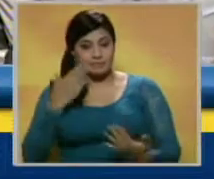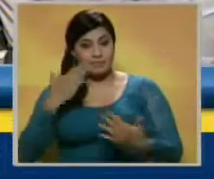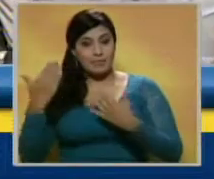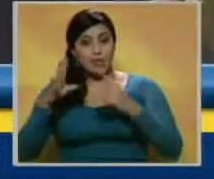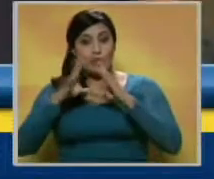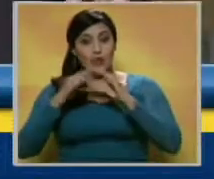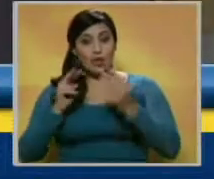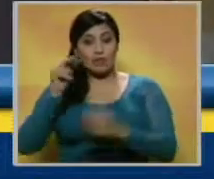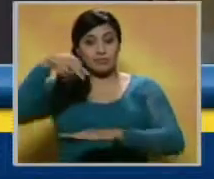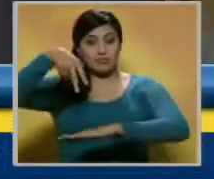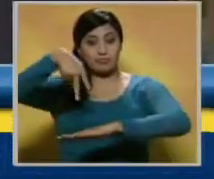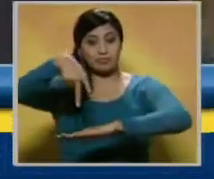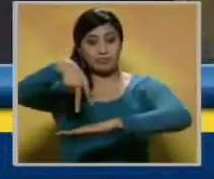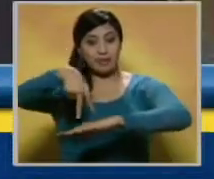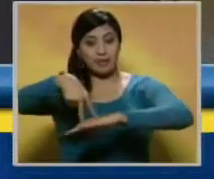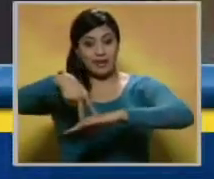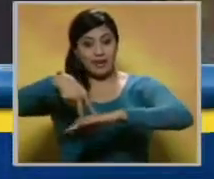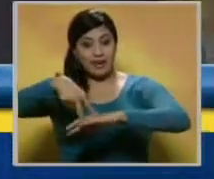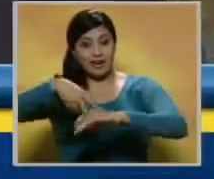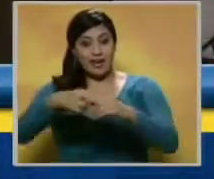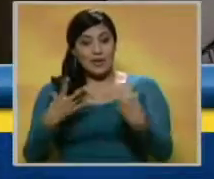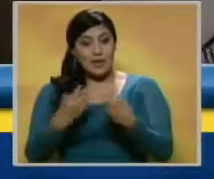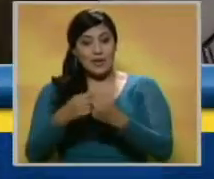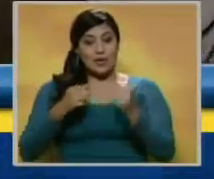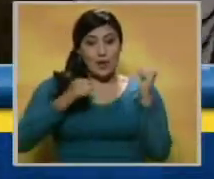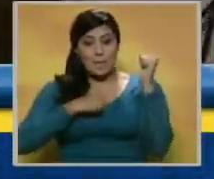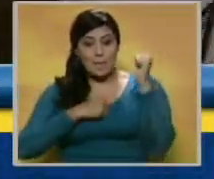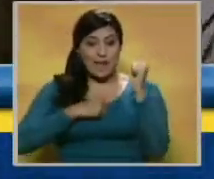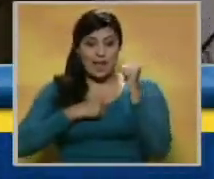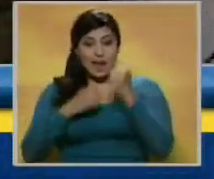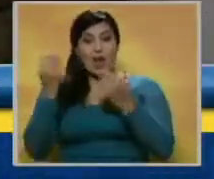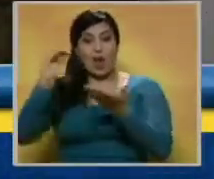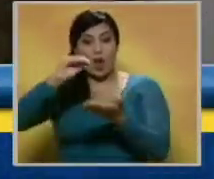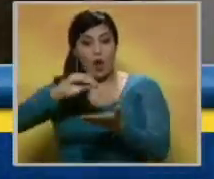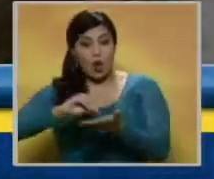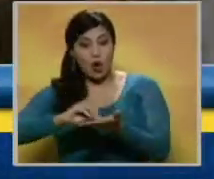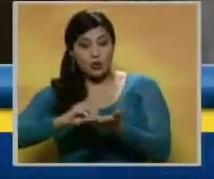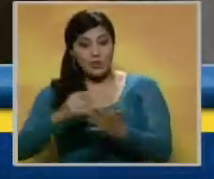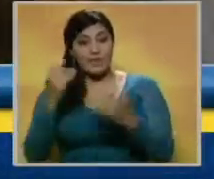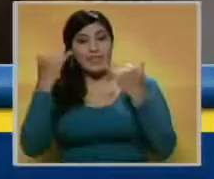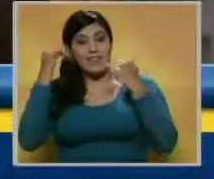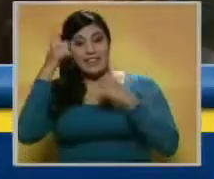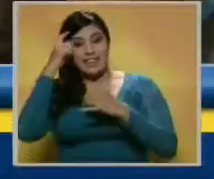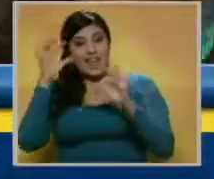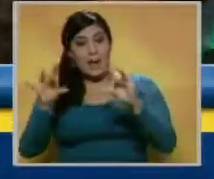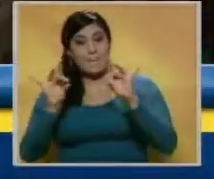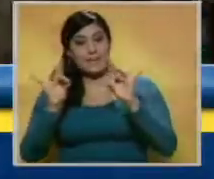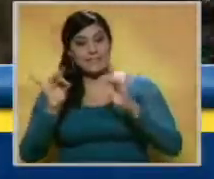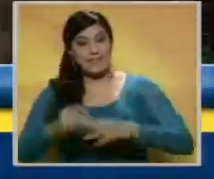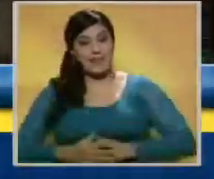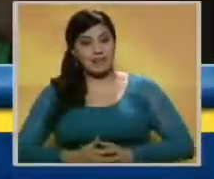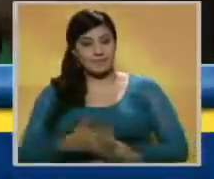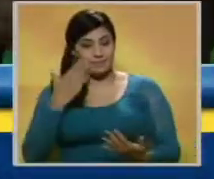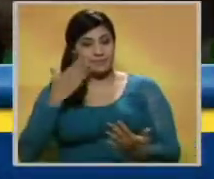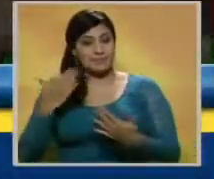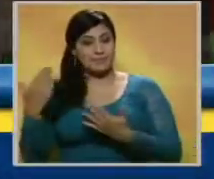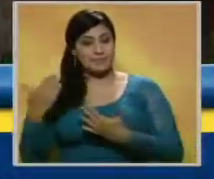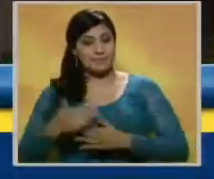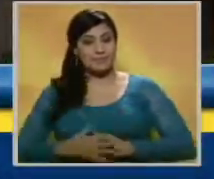Todos se levantaron de sus asientos y se adueñaron de la pista para celebrar una vez más tan especial día.